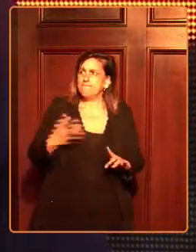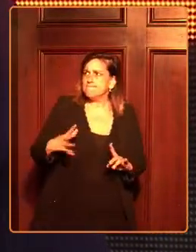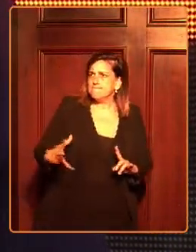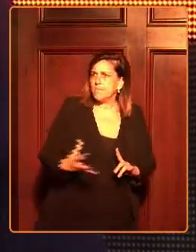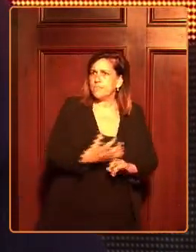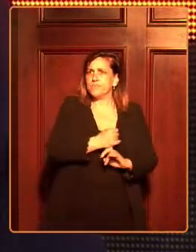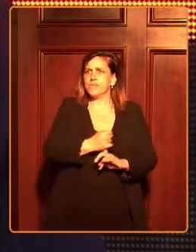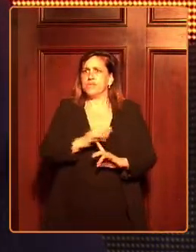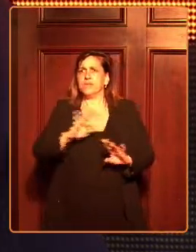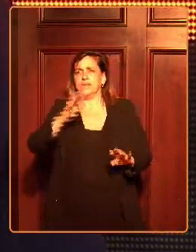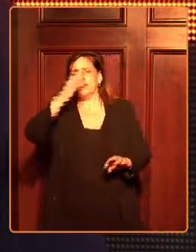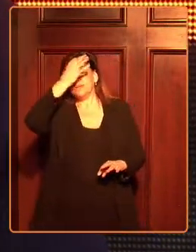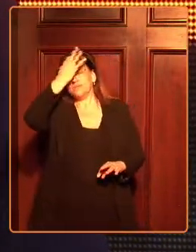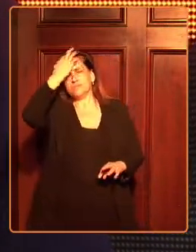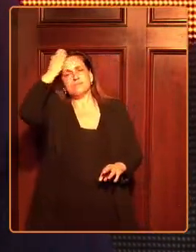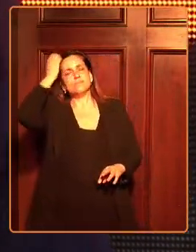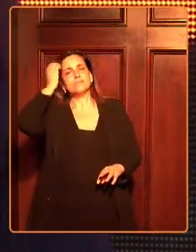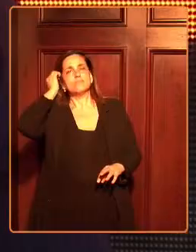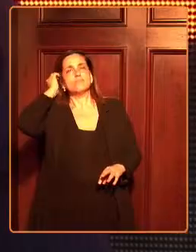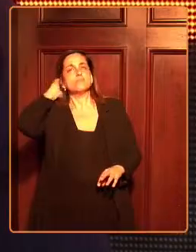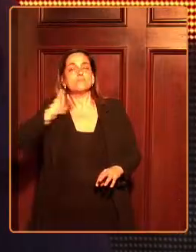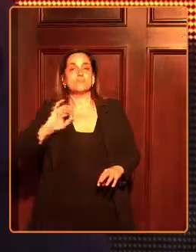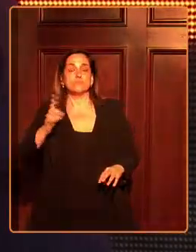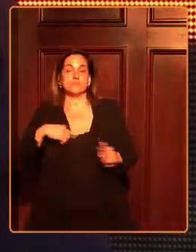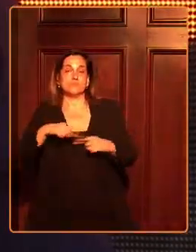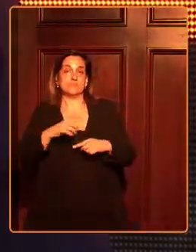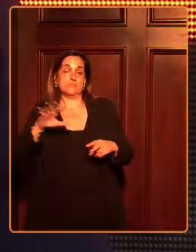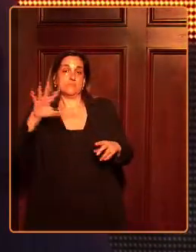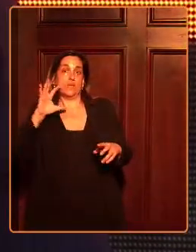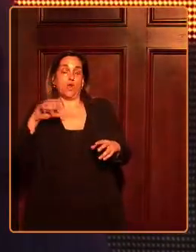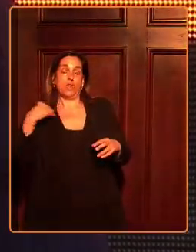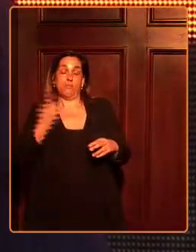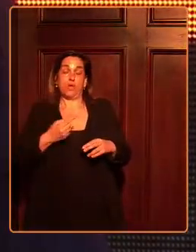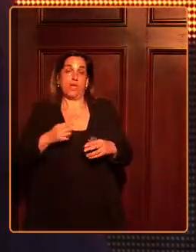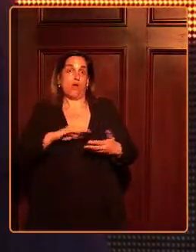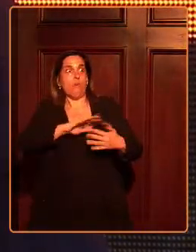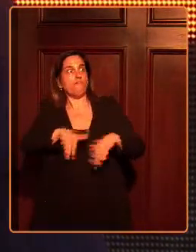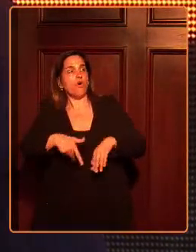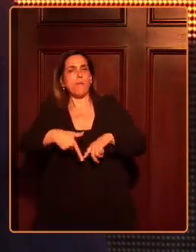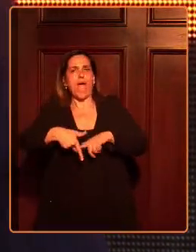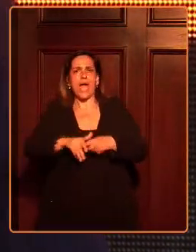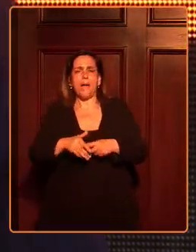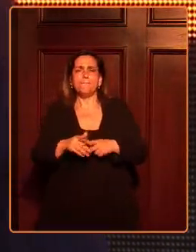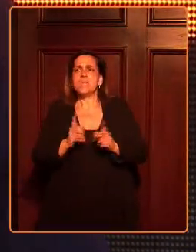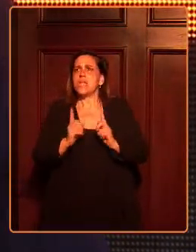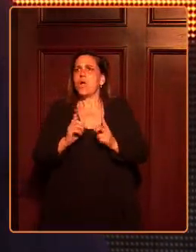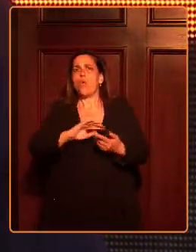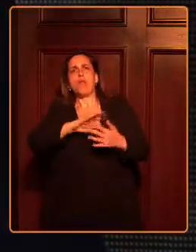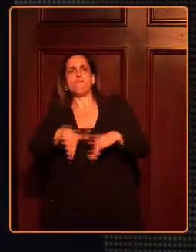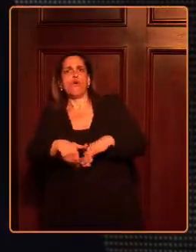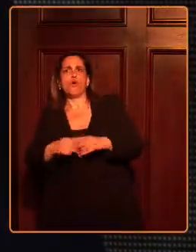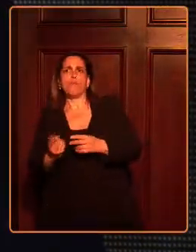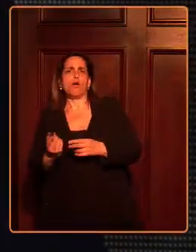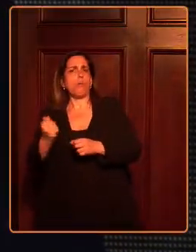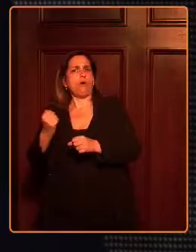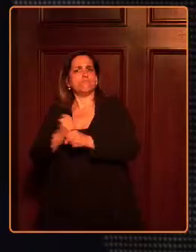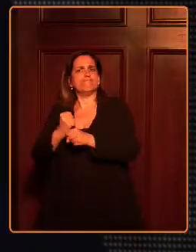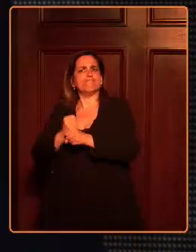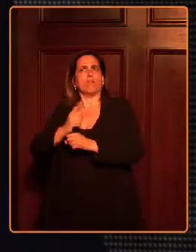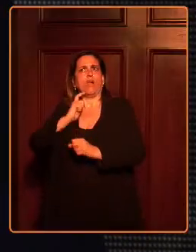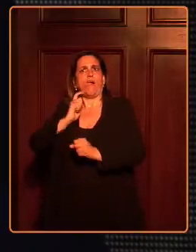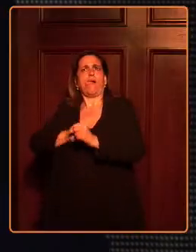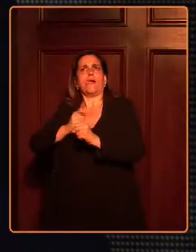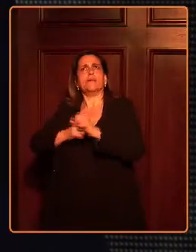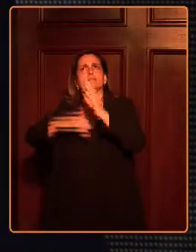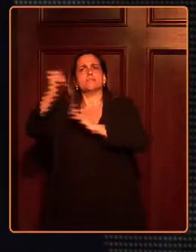tener sorpresas en el futuro. Recordemos que la inteligencia artificial es una herramienta. Al igual que un martillo, yo con un martillo construyo una casa